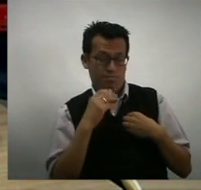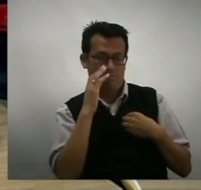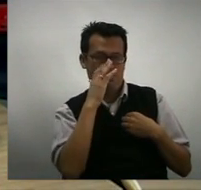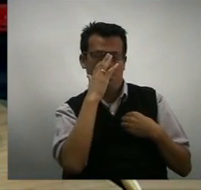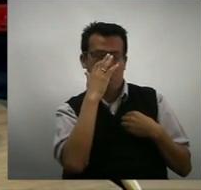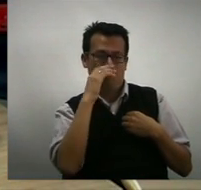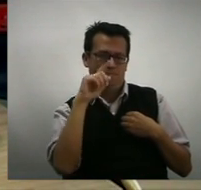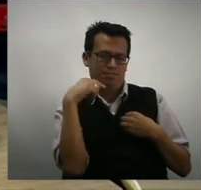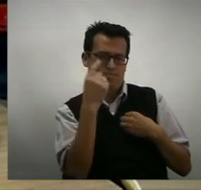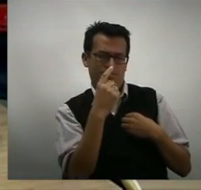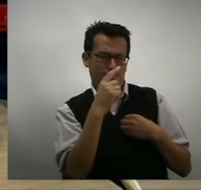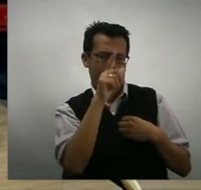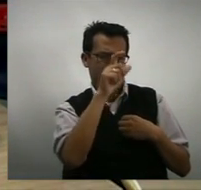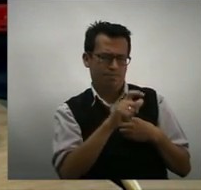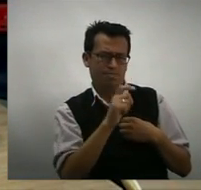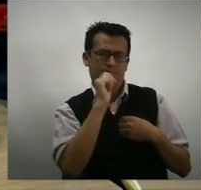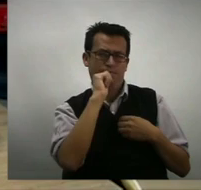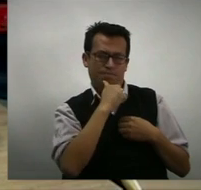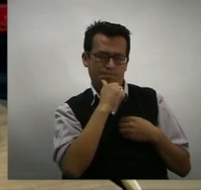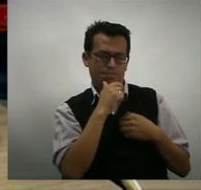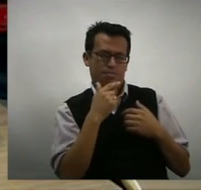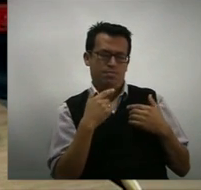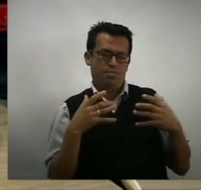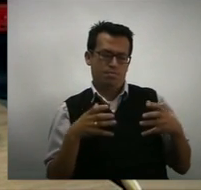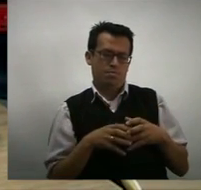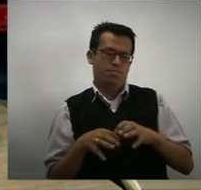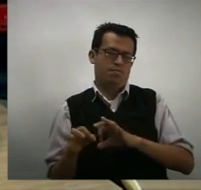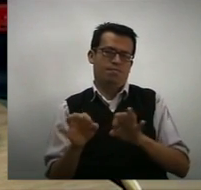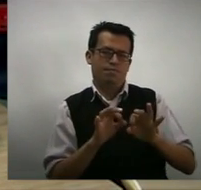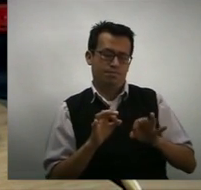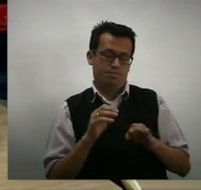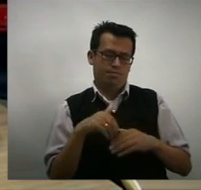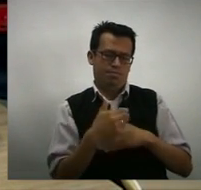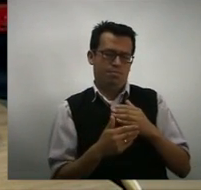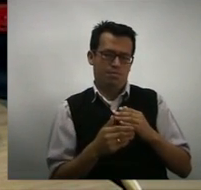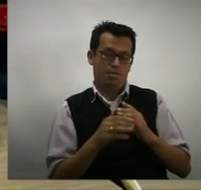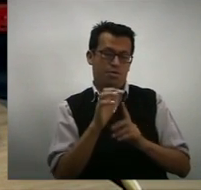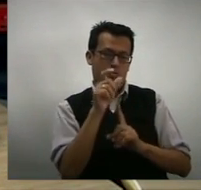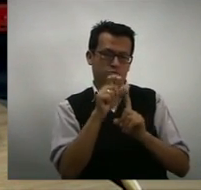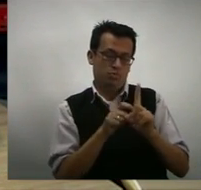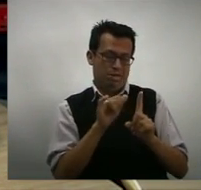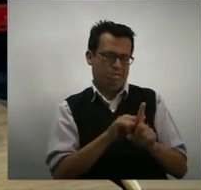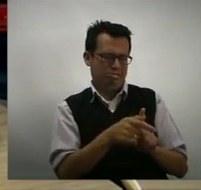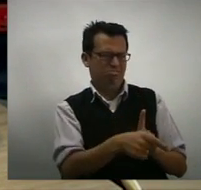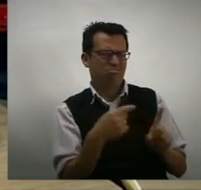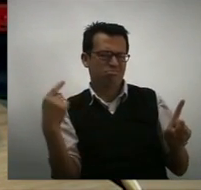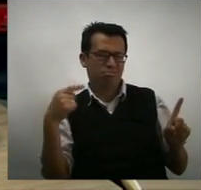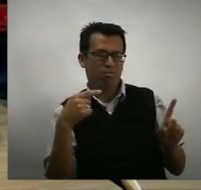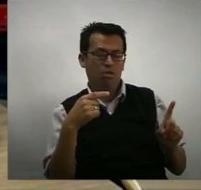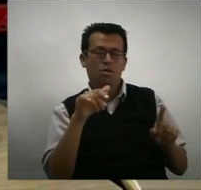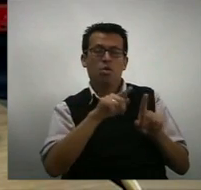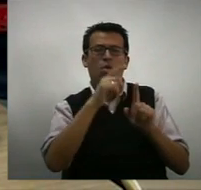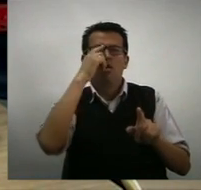la eliminación del hombre como individualidad, como organismo biológico, dando así paso al hombre sujeto, que, comillas, es